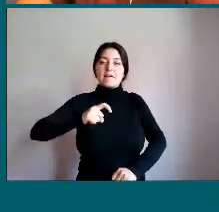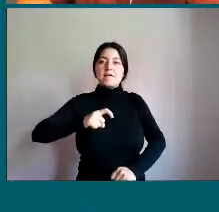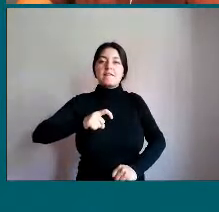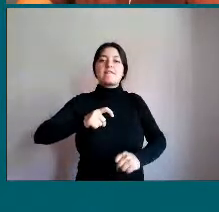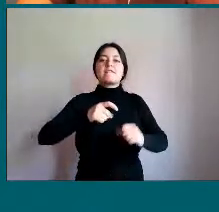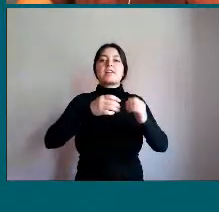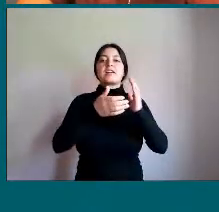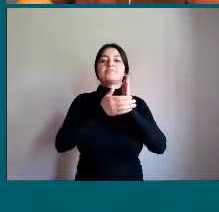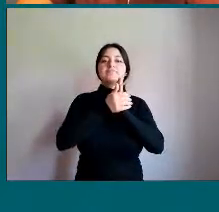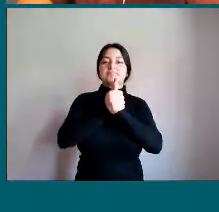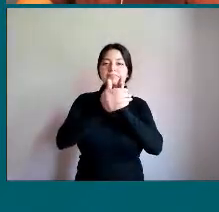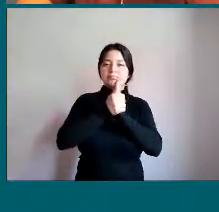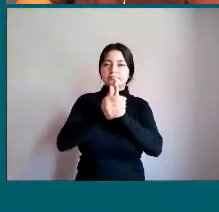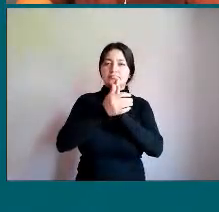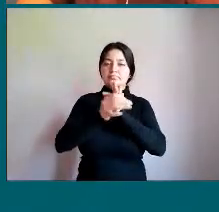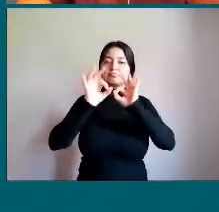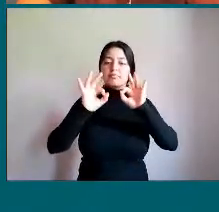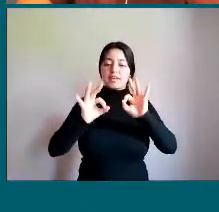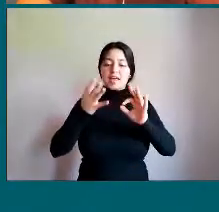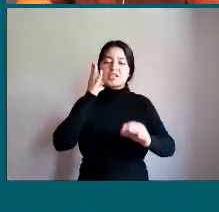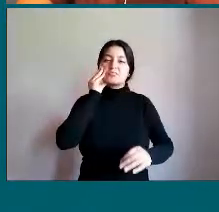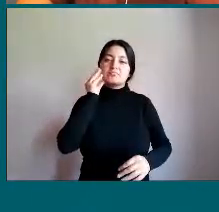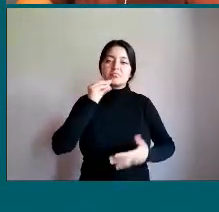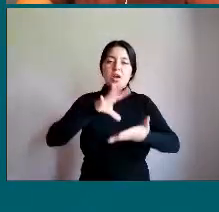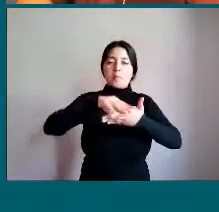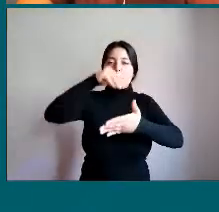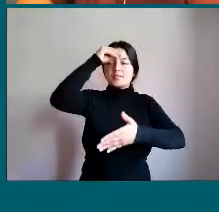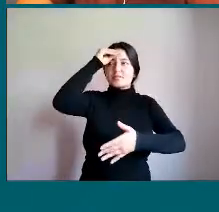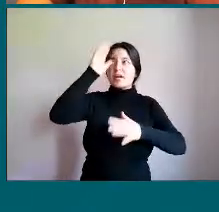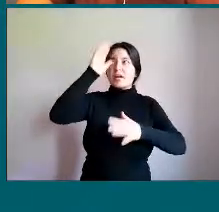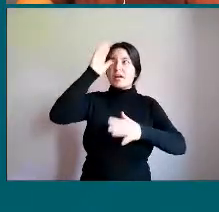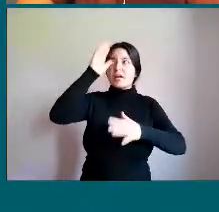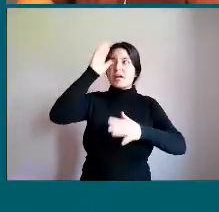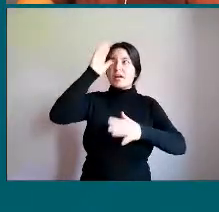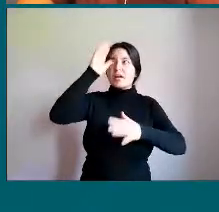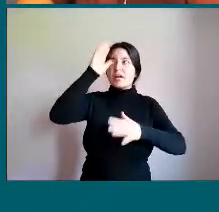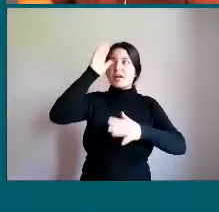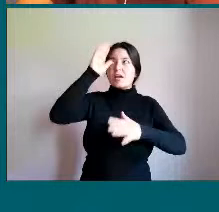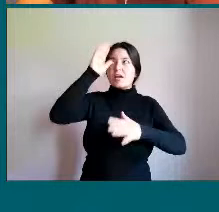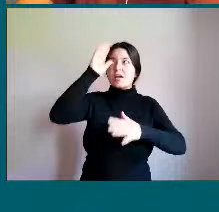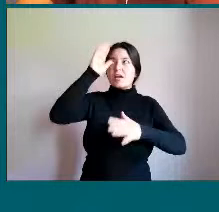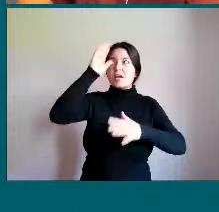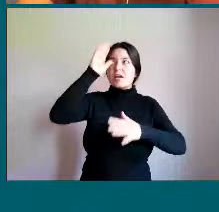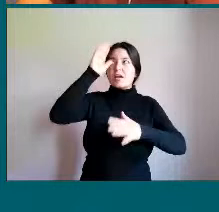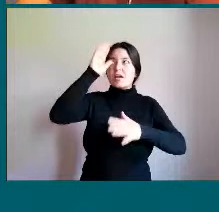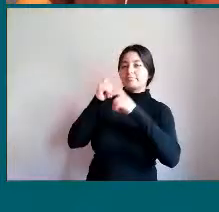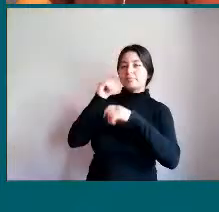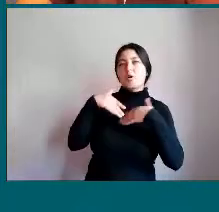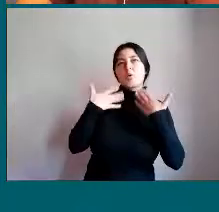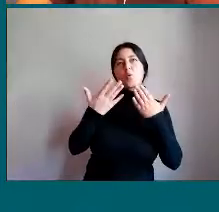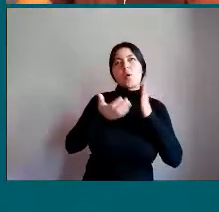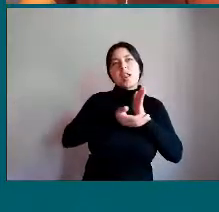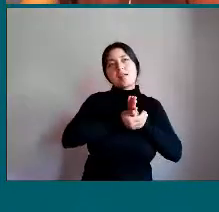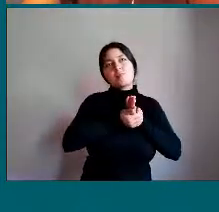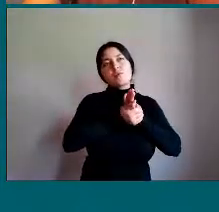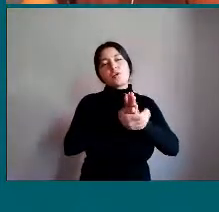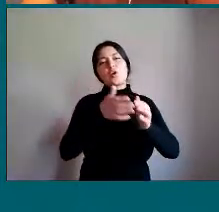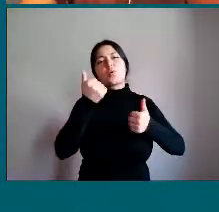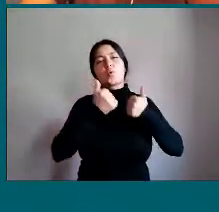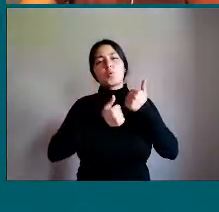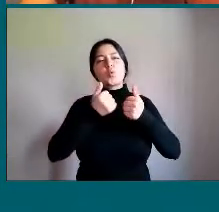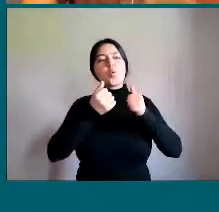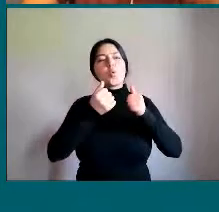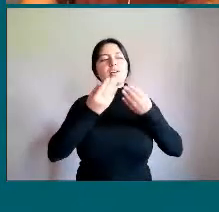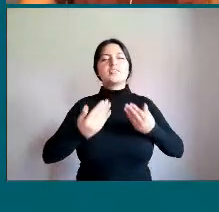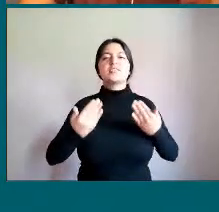estas experiencias de aprendizaje. Así que yo dije, bueno, pues oye, vamos a ver qué modelos me permiten poder hacer esto. Y estos modelos que yo encontré